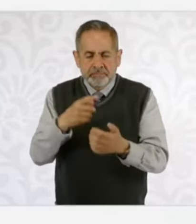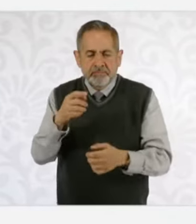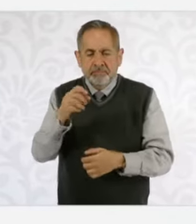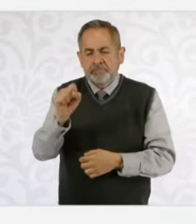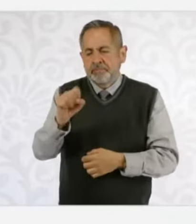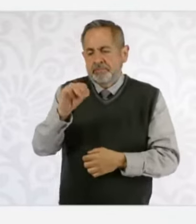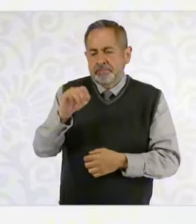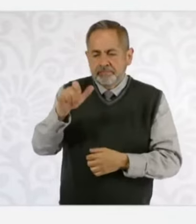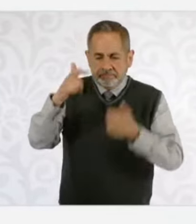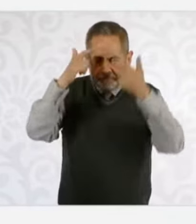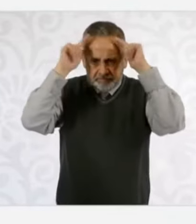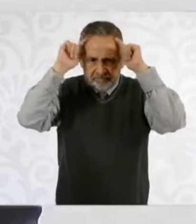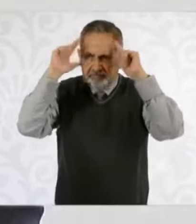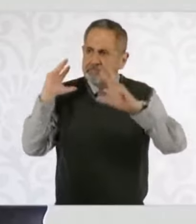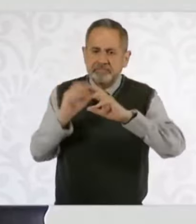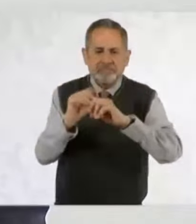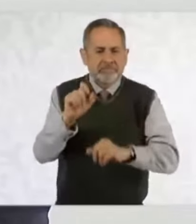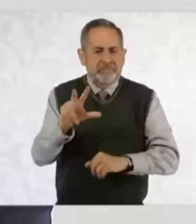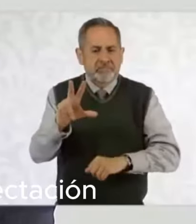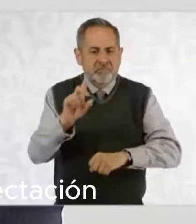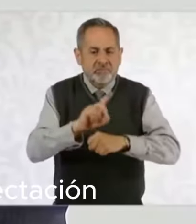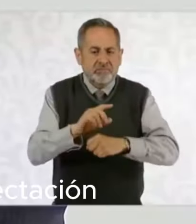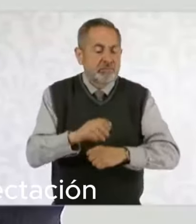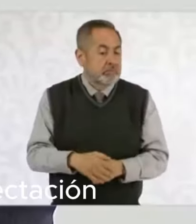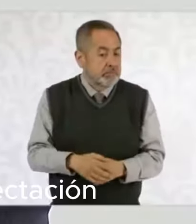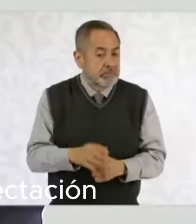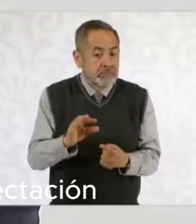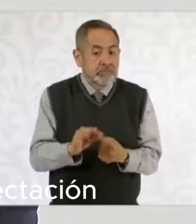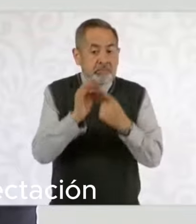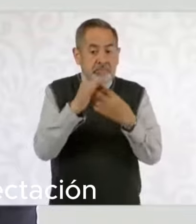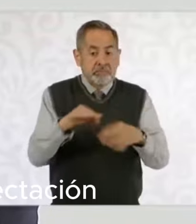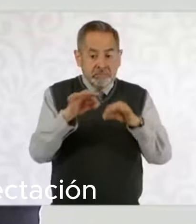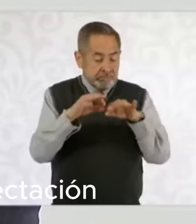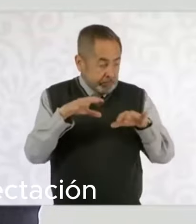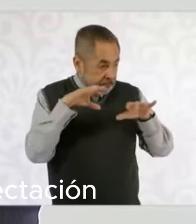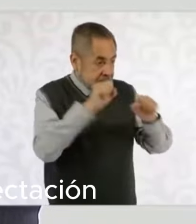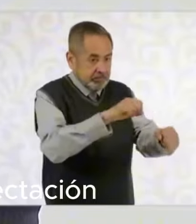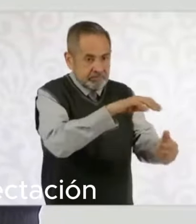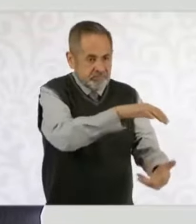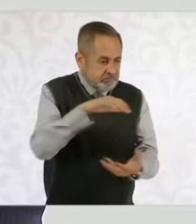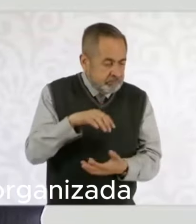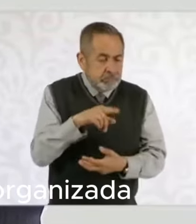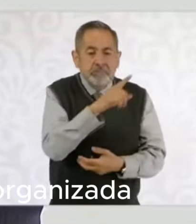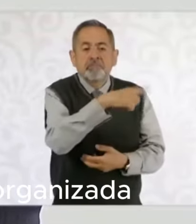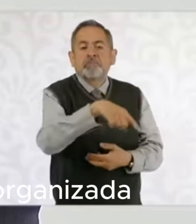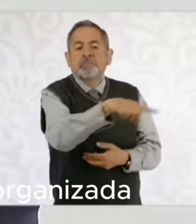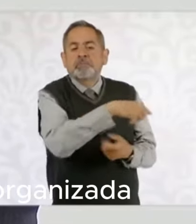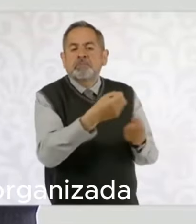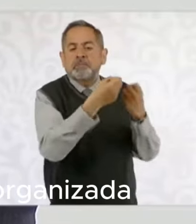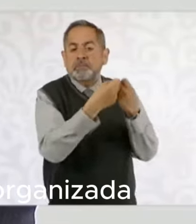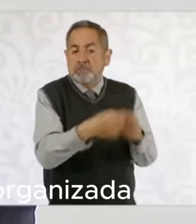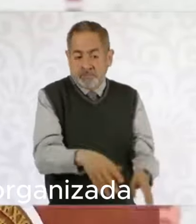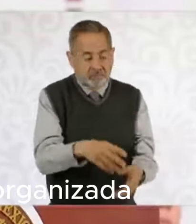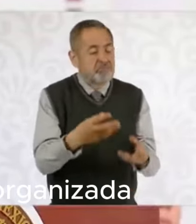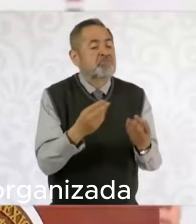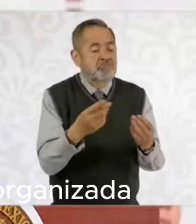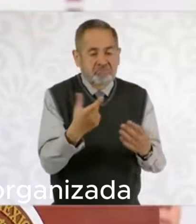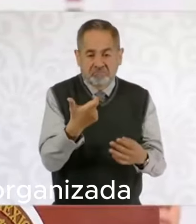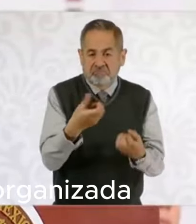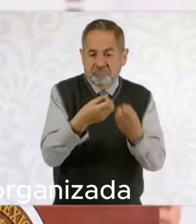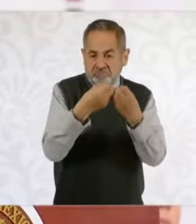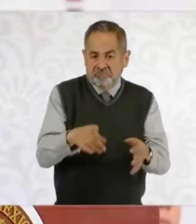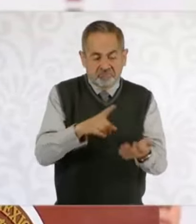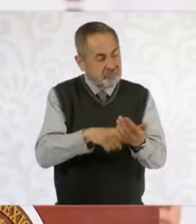Marina en estos 28 días. Cabe destacar que este aseguramiento representa una afectación muy importante económica a la